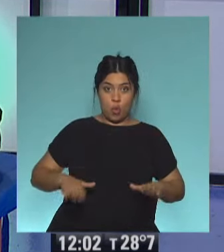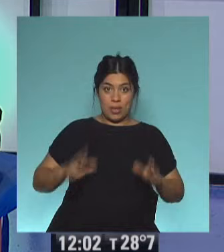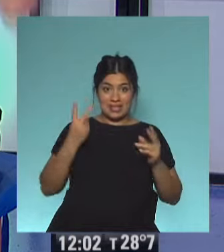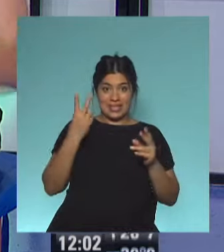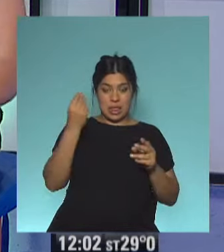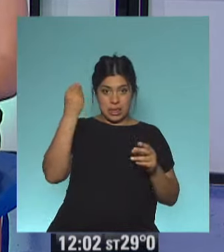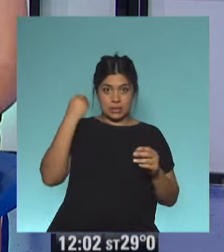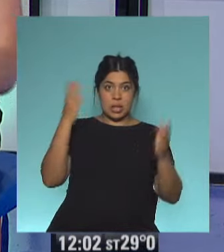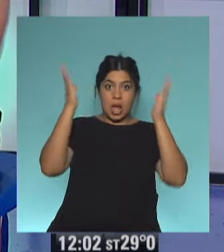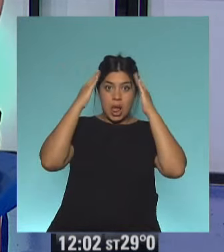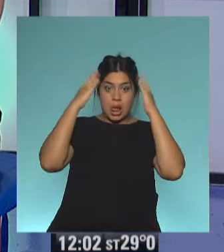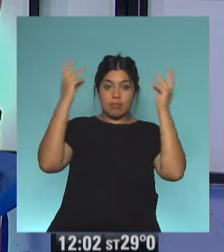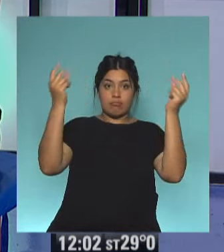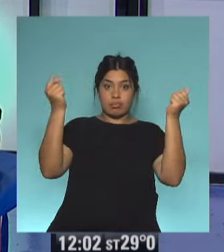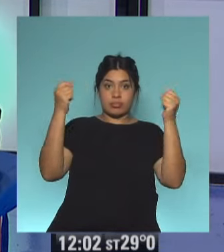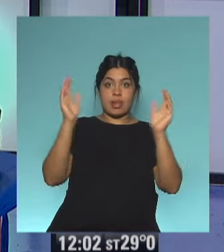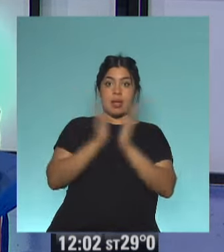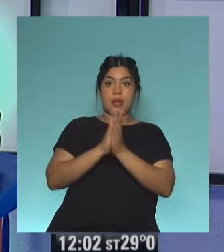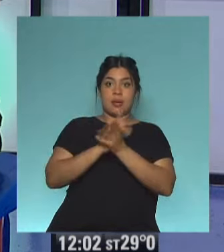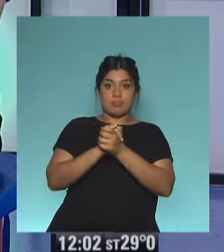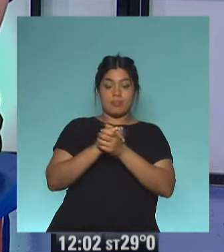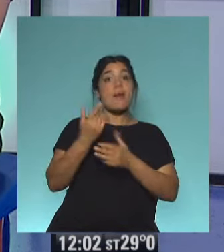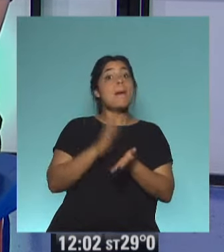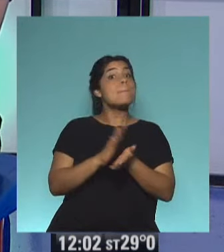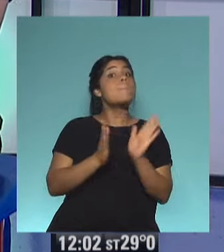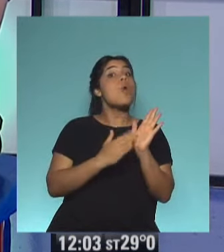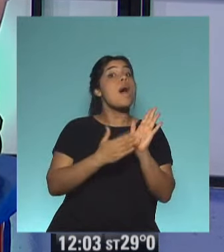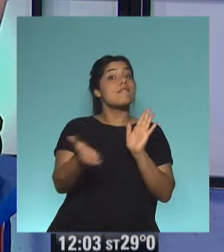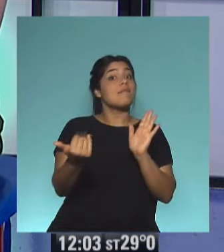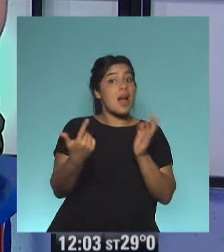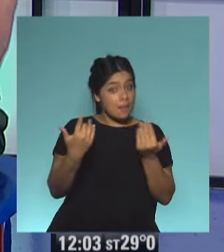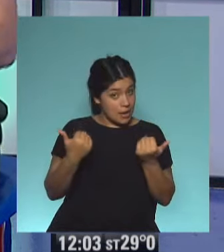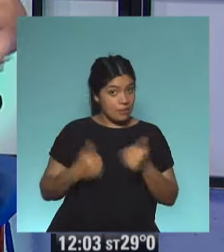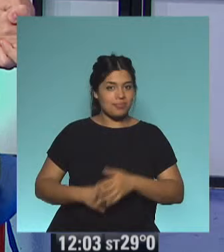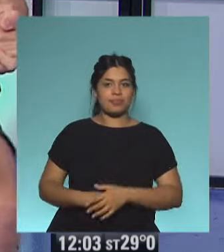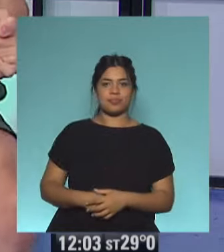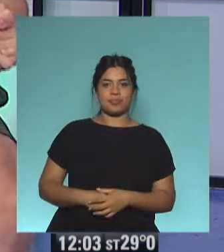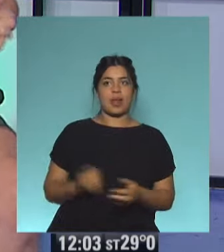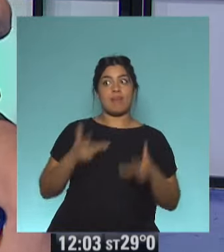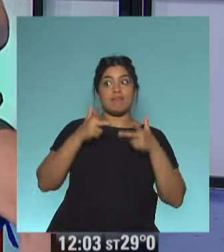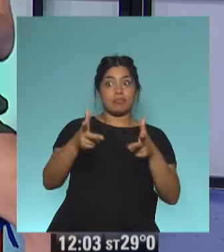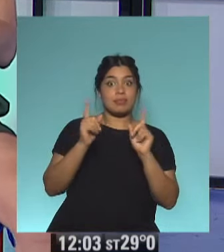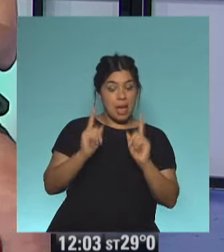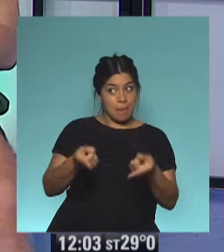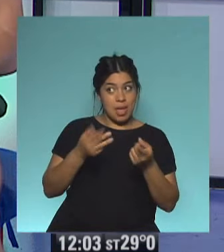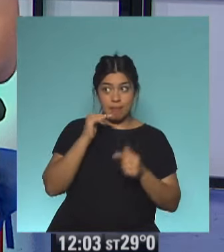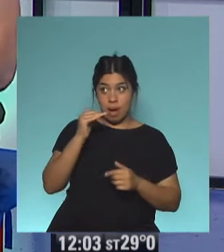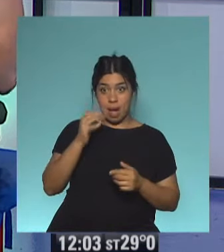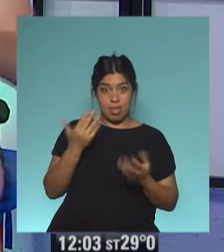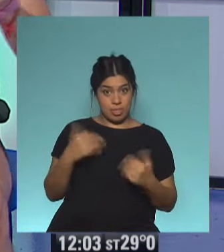cabeza, dos veces agarro. ¿Lo probamos? ¿Te animás para hacerlo con nosotros? Uy, hay que decirlo también. Bien, vamos lento primero,